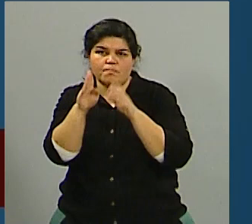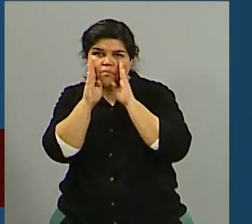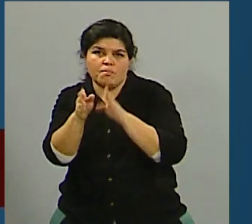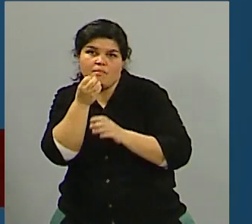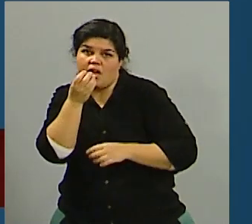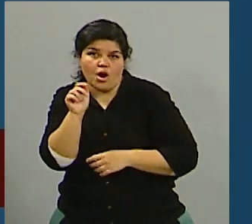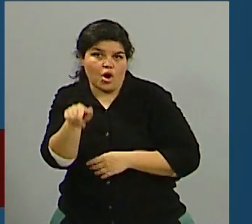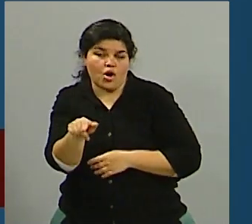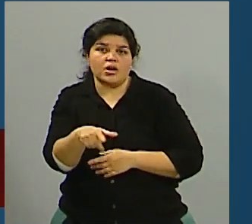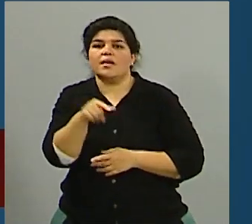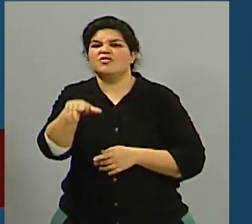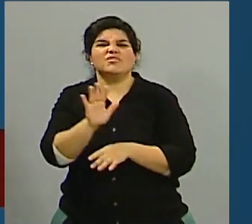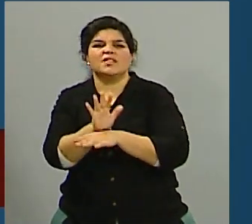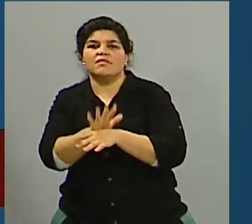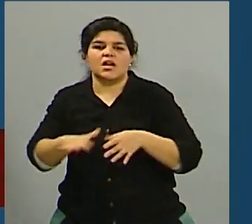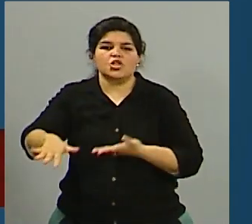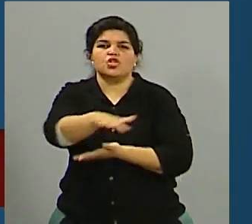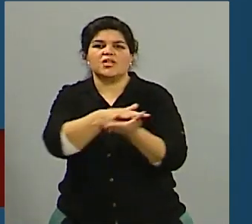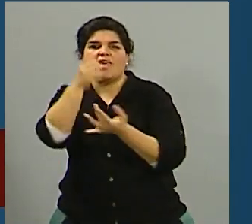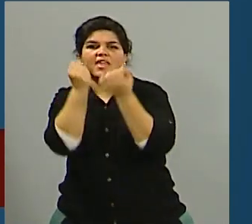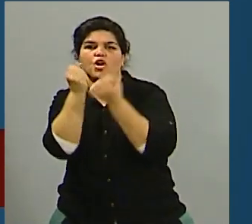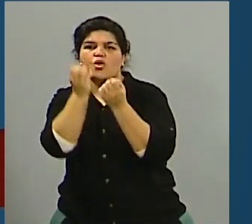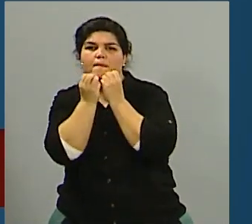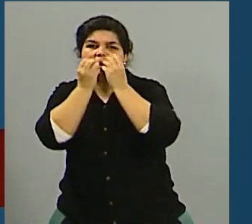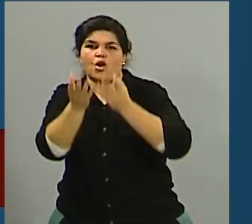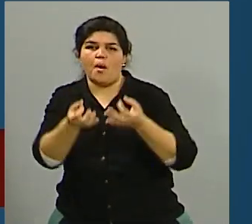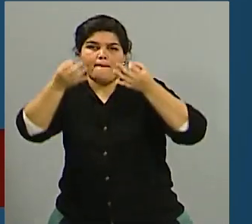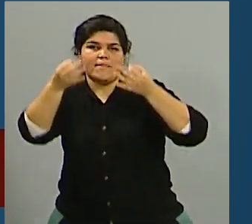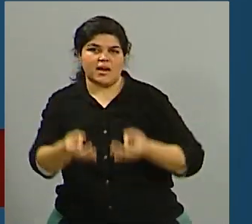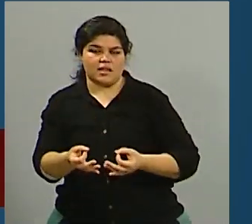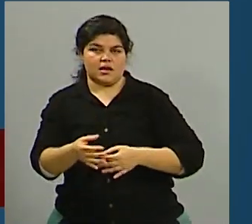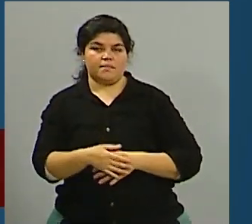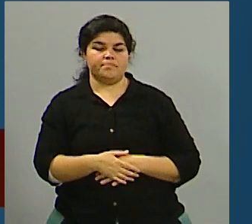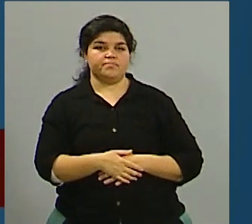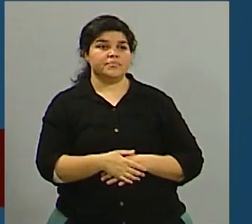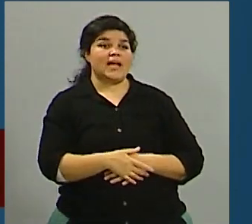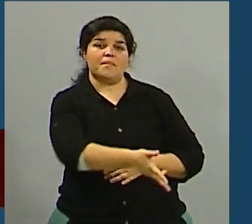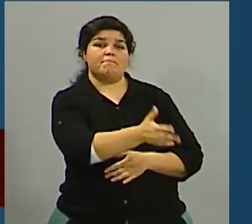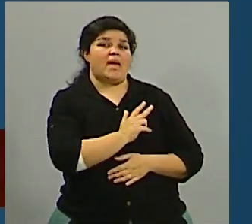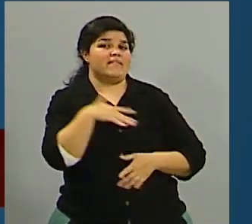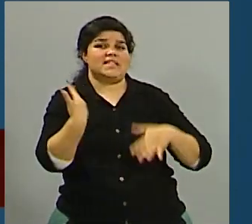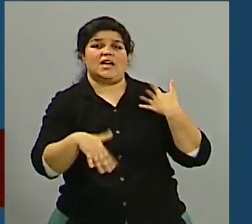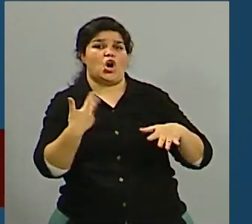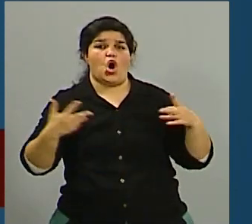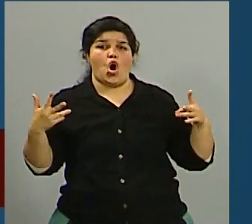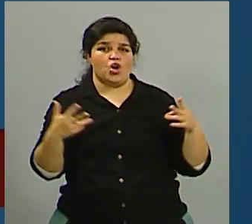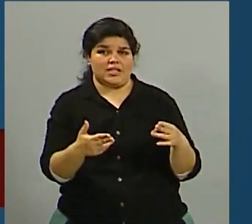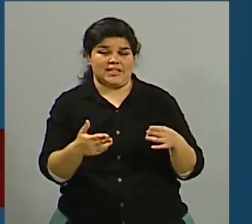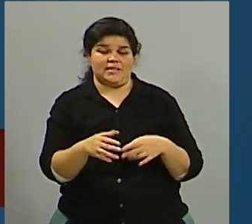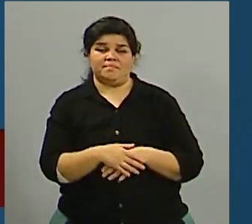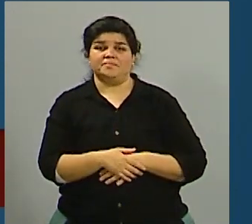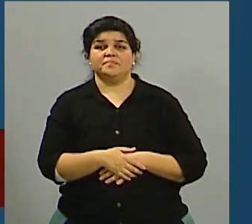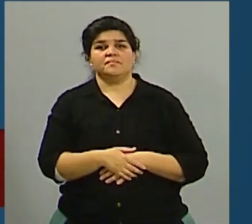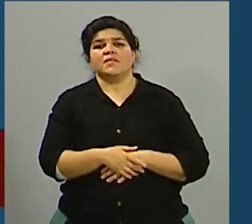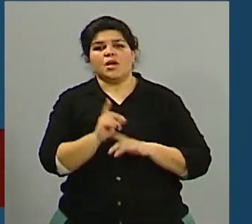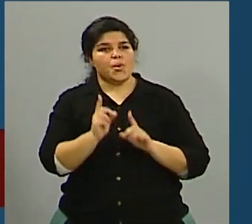un bienestar económico en la sociedad, ¿no? Me están apurando acá, te digo, pero no quería dejar de mencionar esto, y con esto cerramos rápidamente, porque